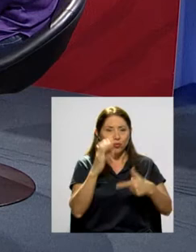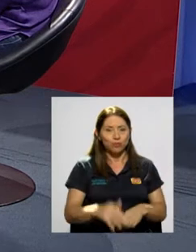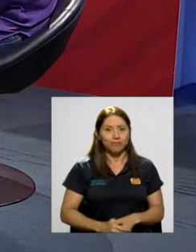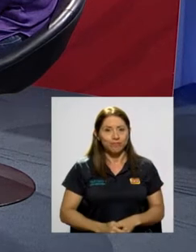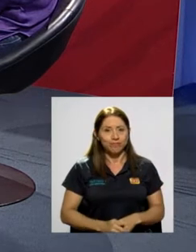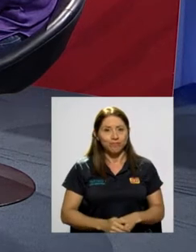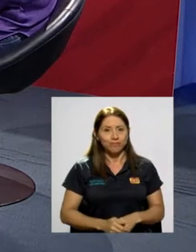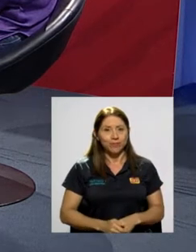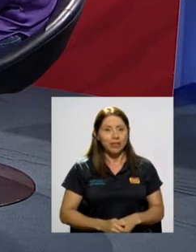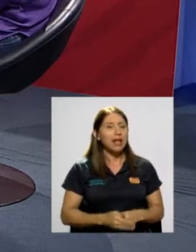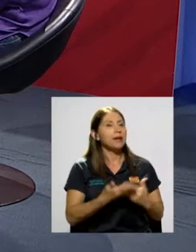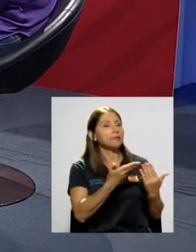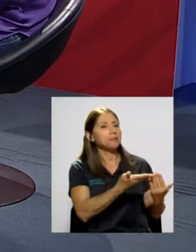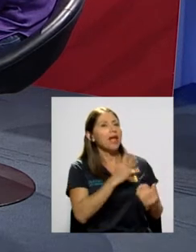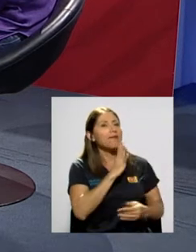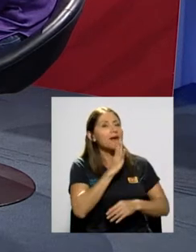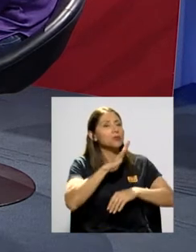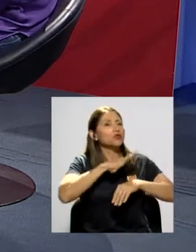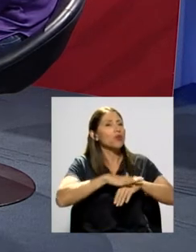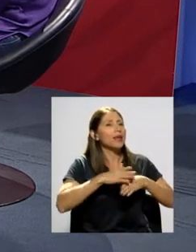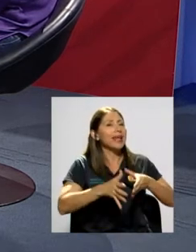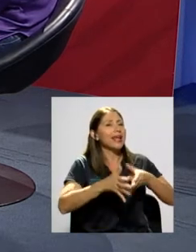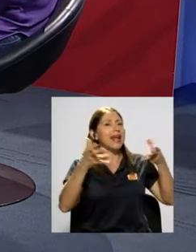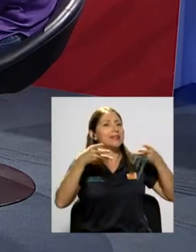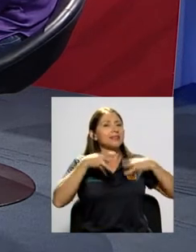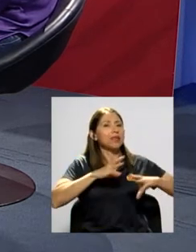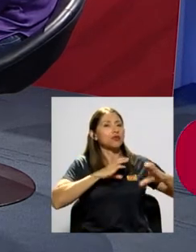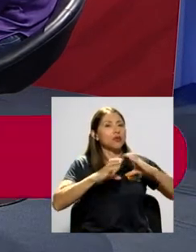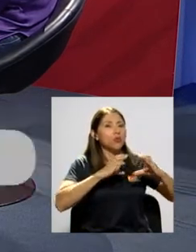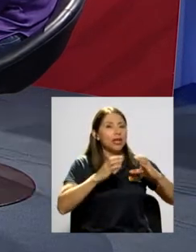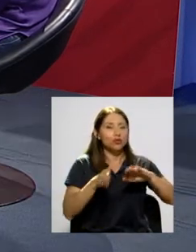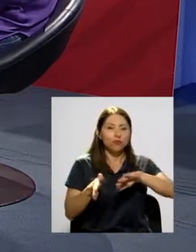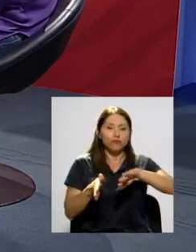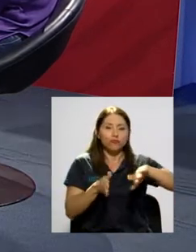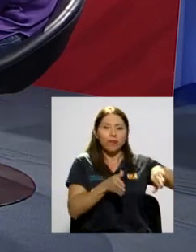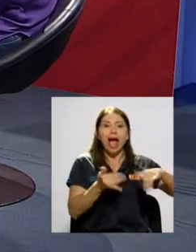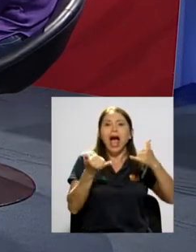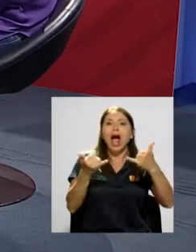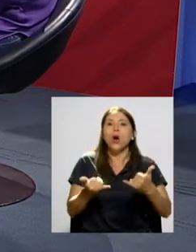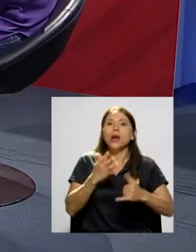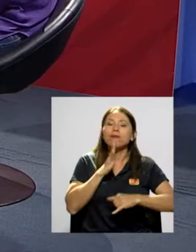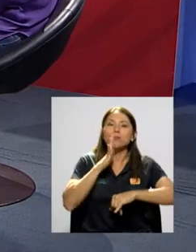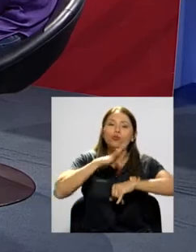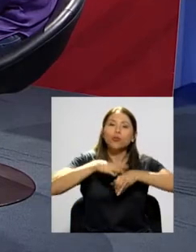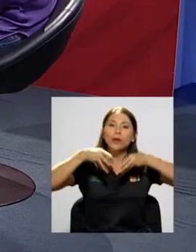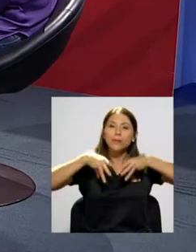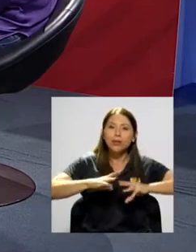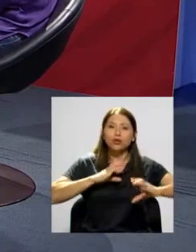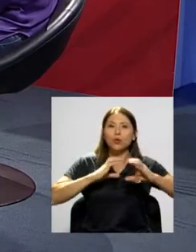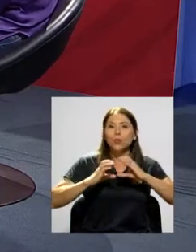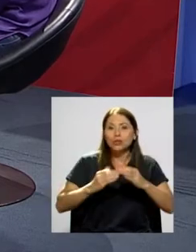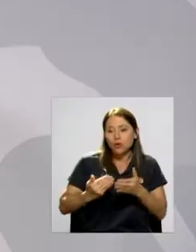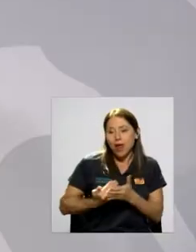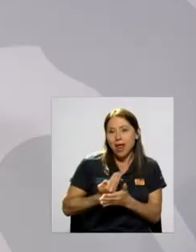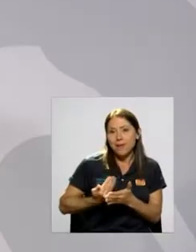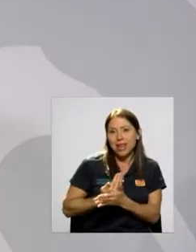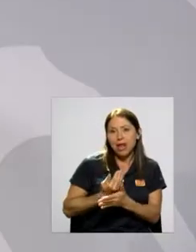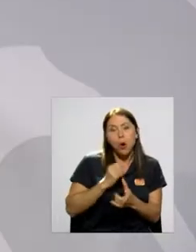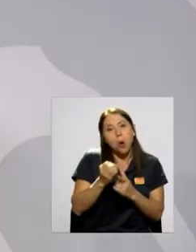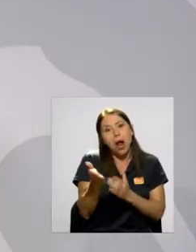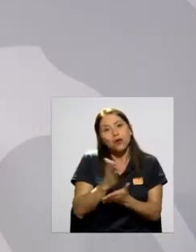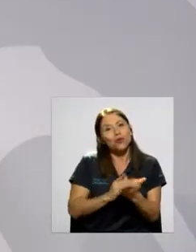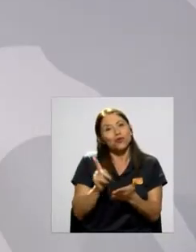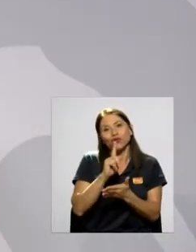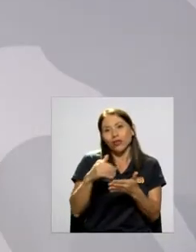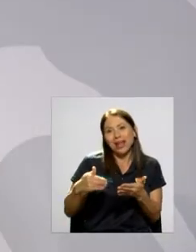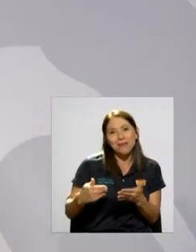Margarita, hablábamos de los grandes medios, ahora hablemos de los medios emergentes, ya algunos no tan emergentes, ¿verdad?